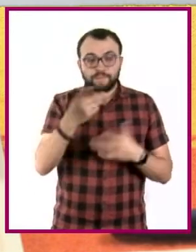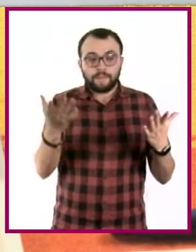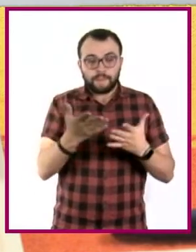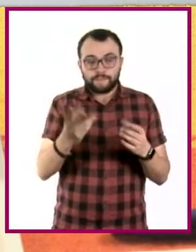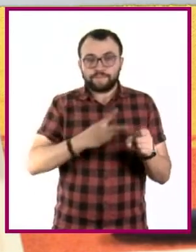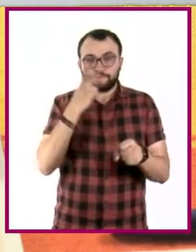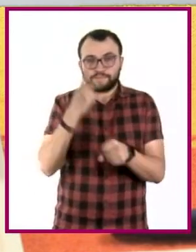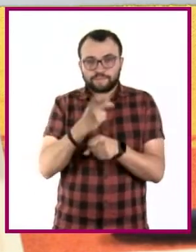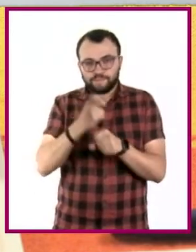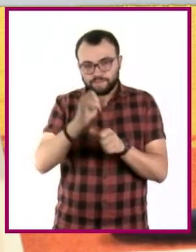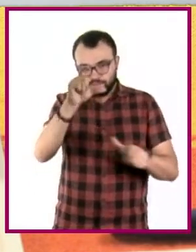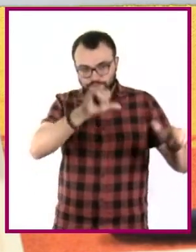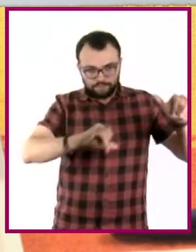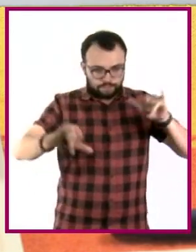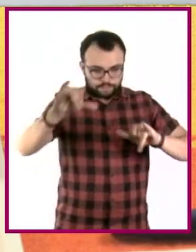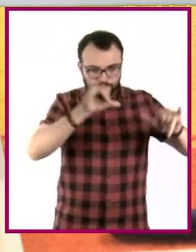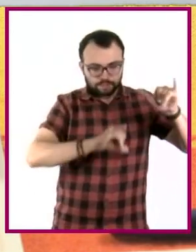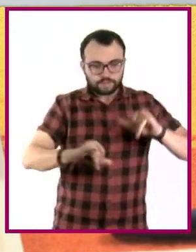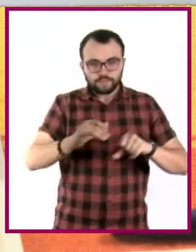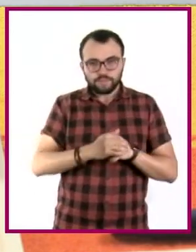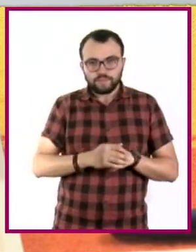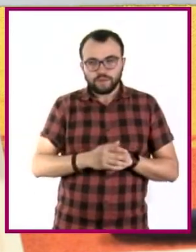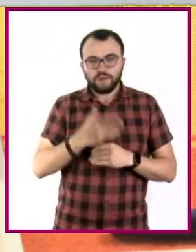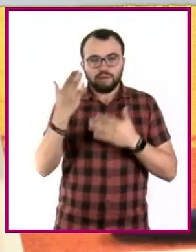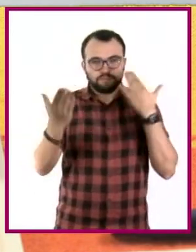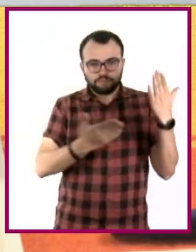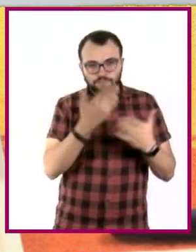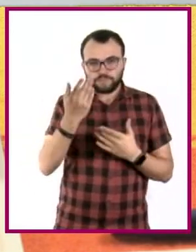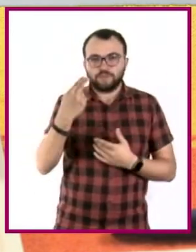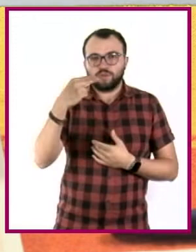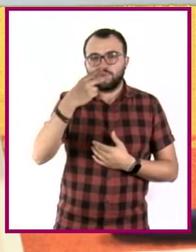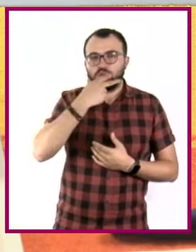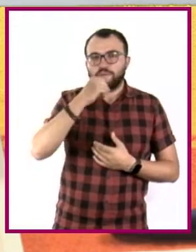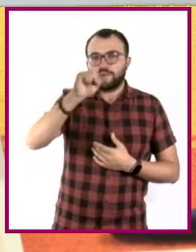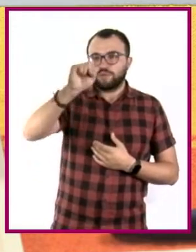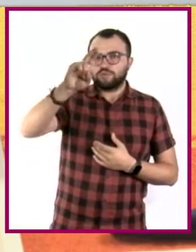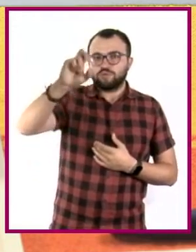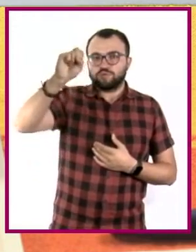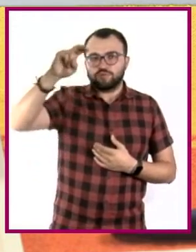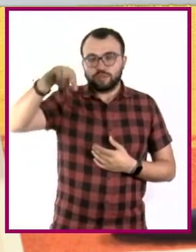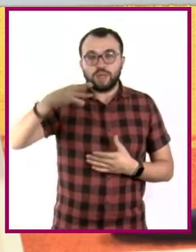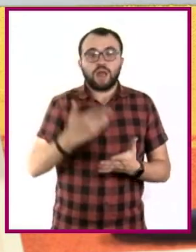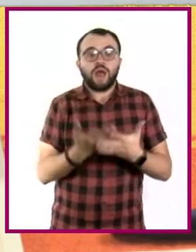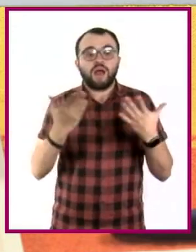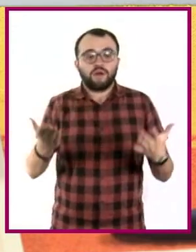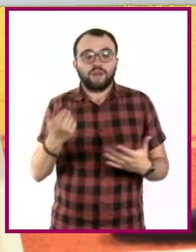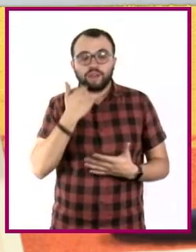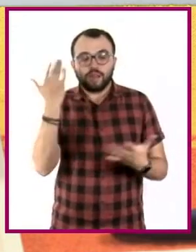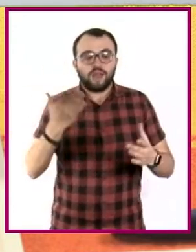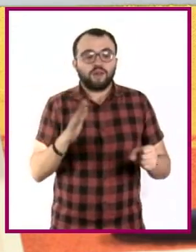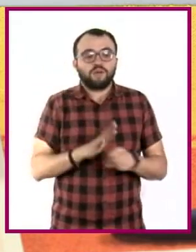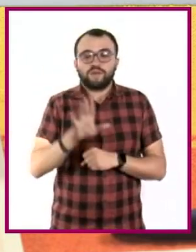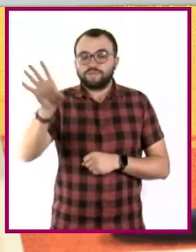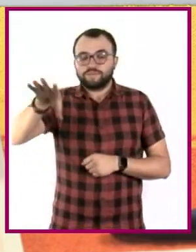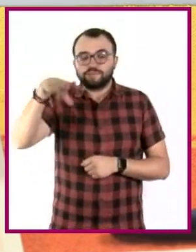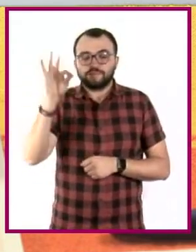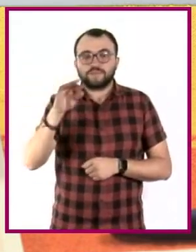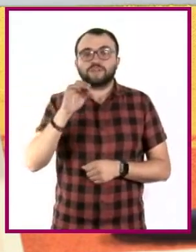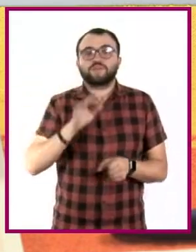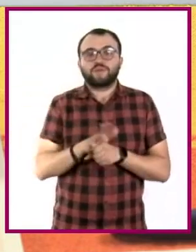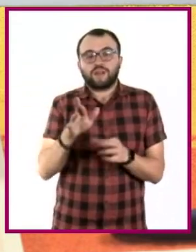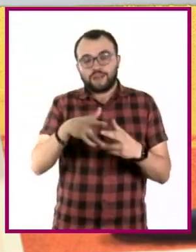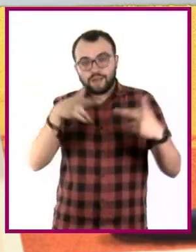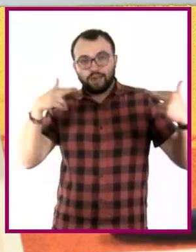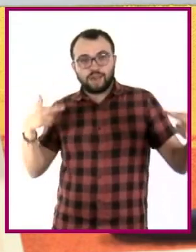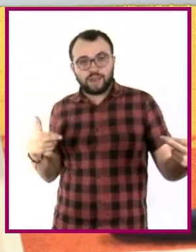segundo experimento con Susan Ferris, en donde ahora intentaban encontrar la relación